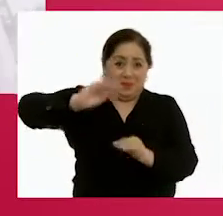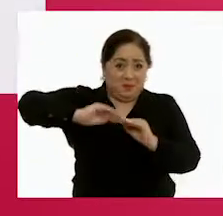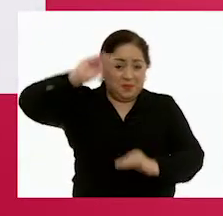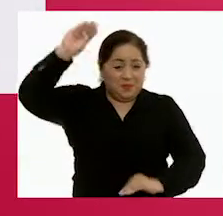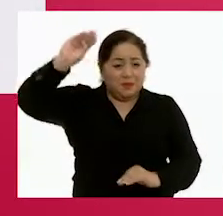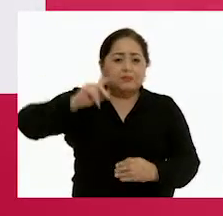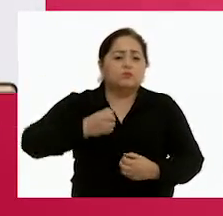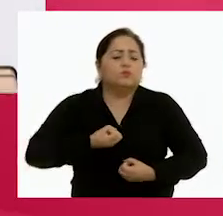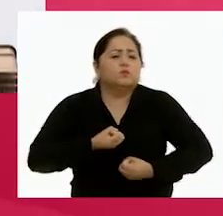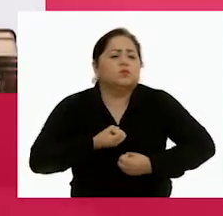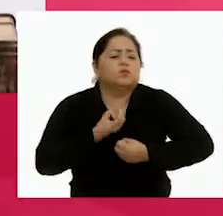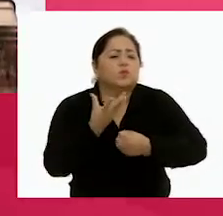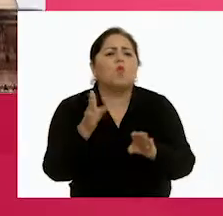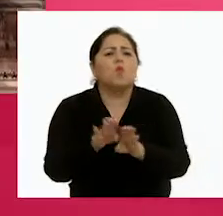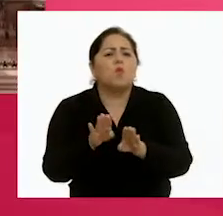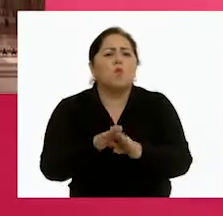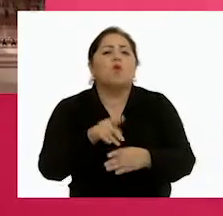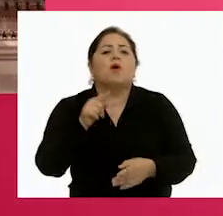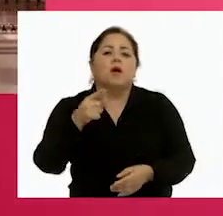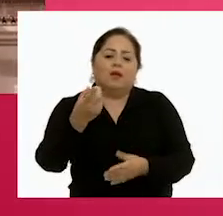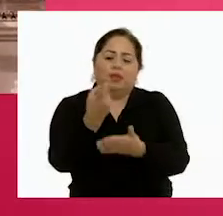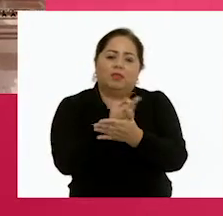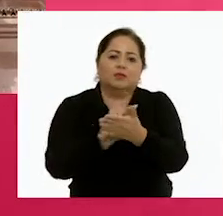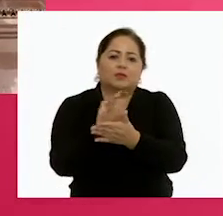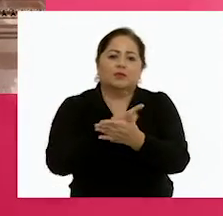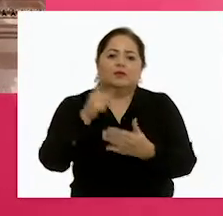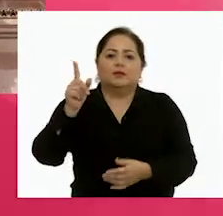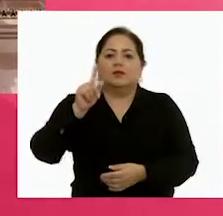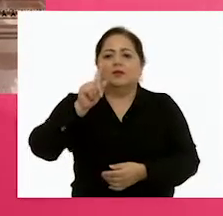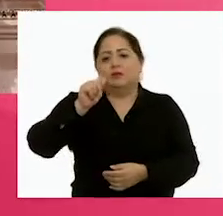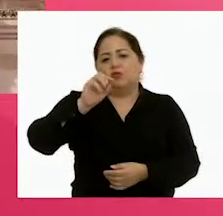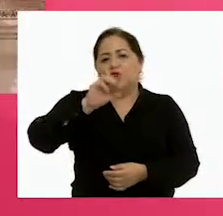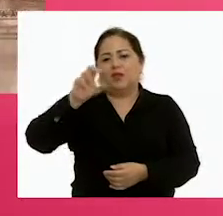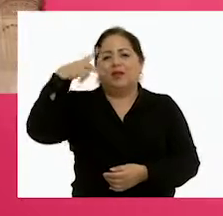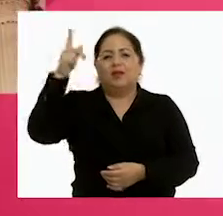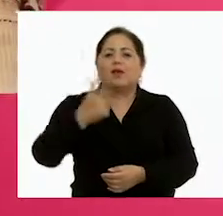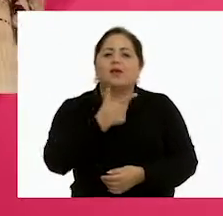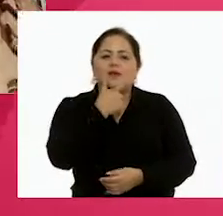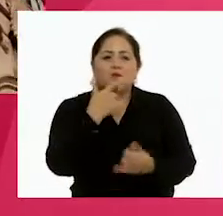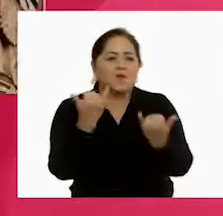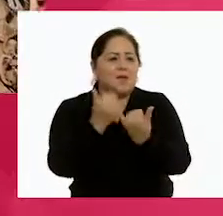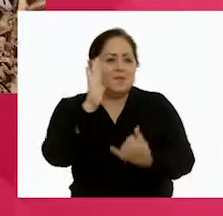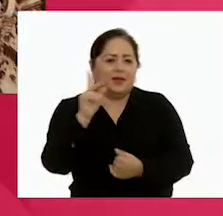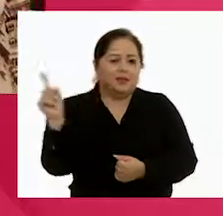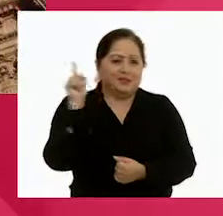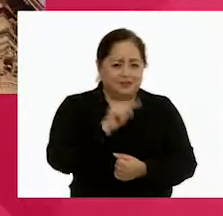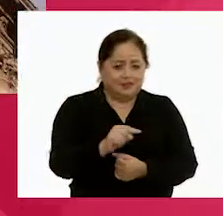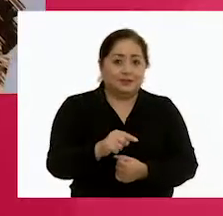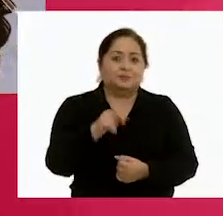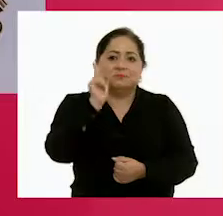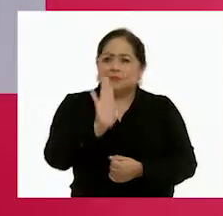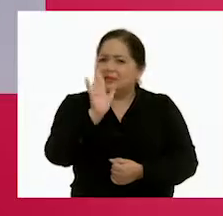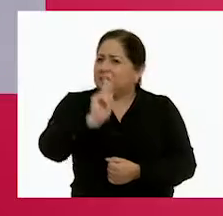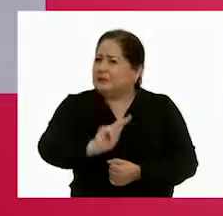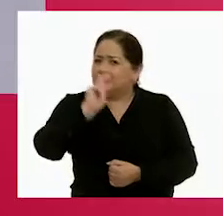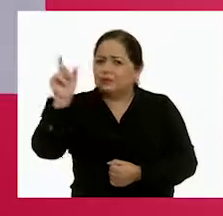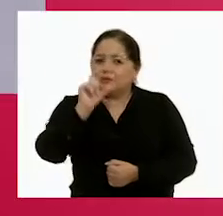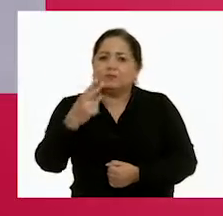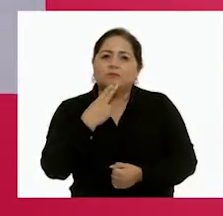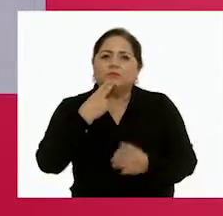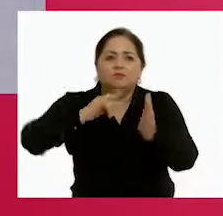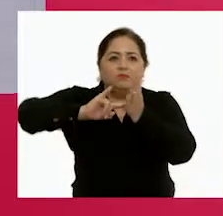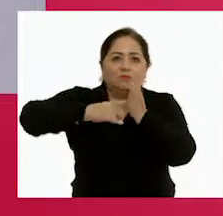se inspiró ni más ni menos que en el diseño de la torre del Big Ben en Londres. Y la maquinaria es idéntica a la utilizada en